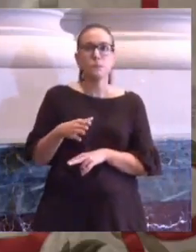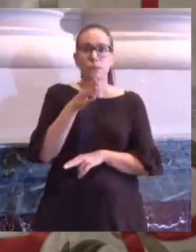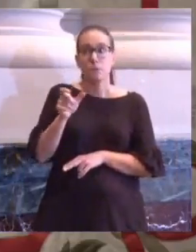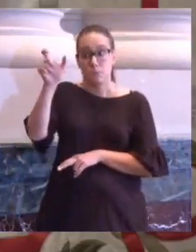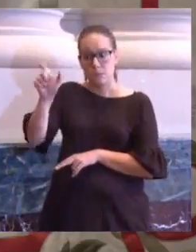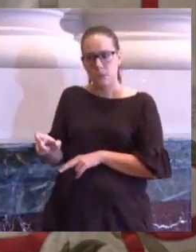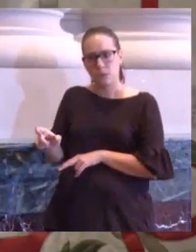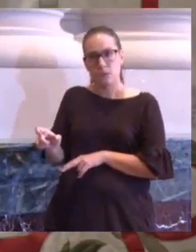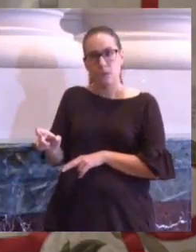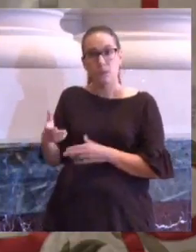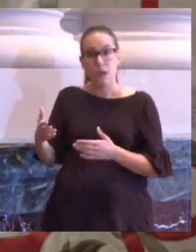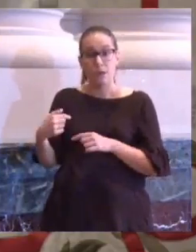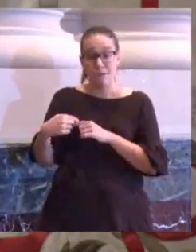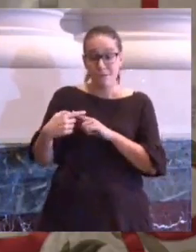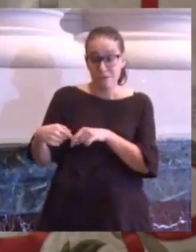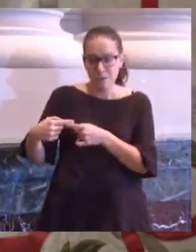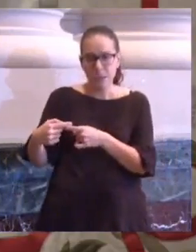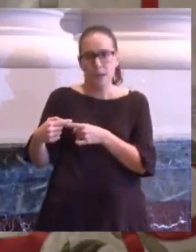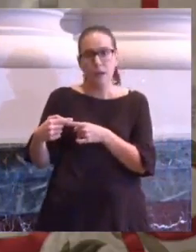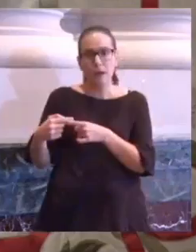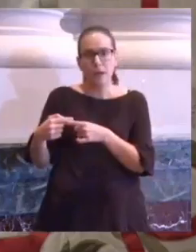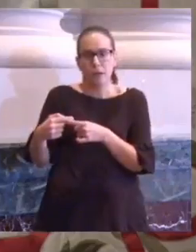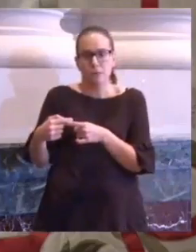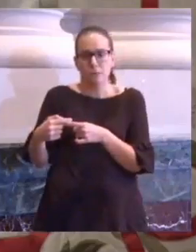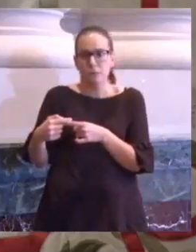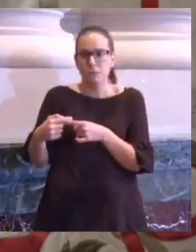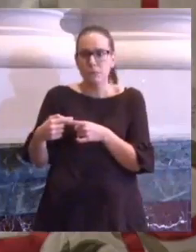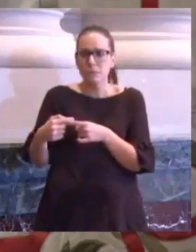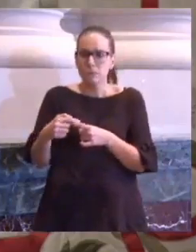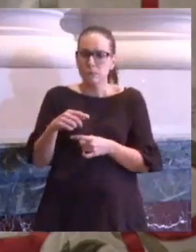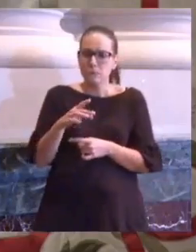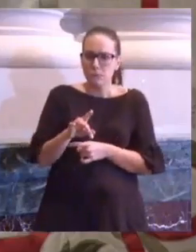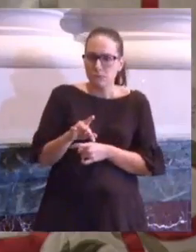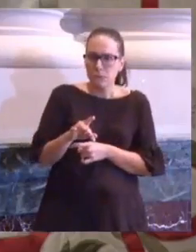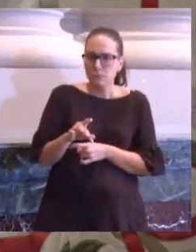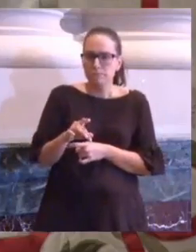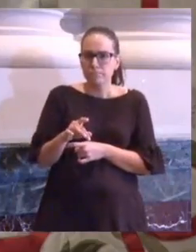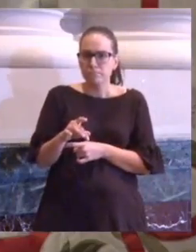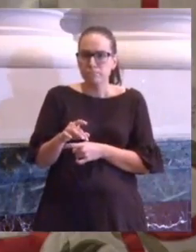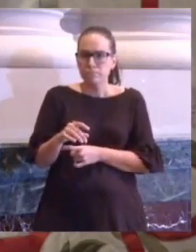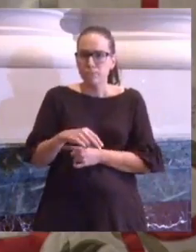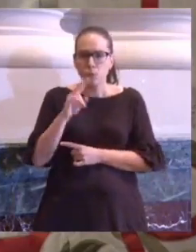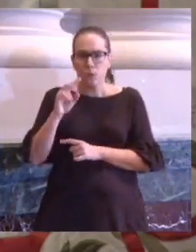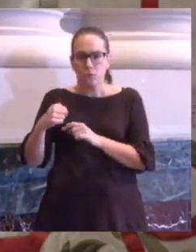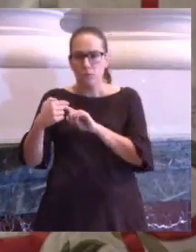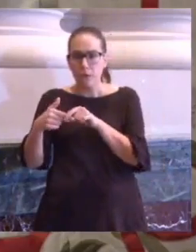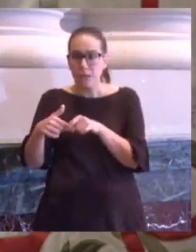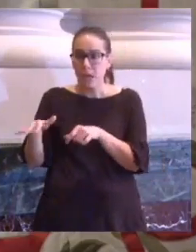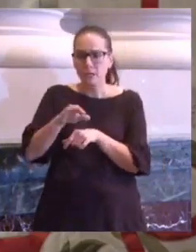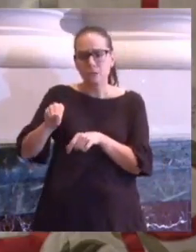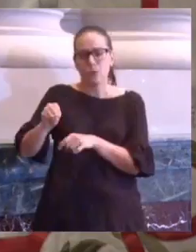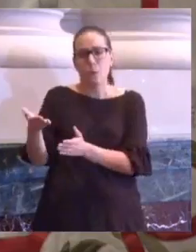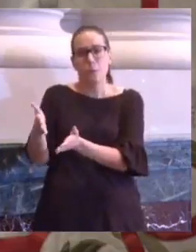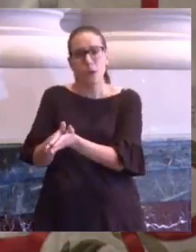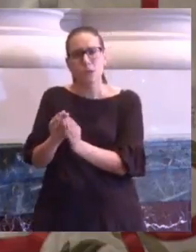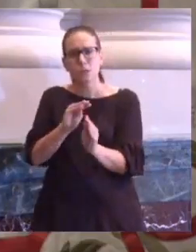que fuera del ámbito familiar más valoró su pérdida, más sintió su pérdida. Es